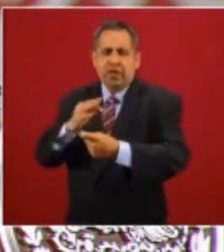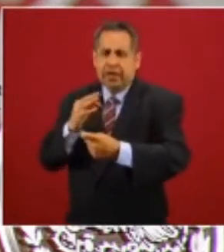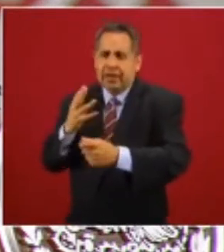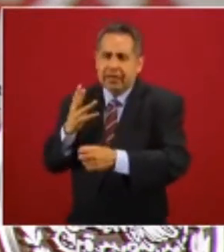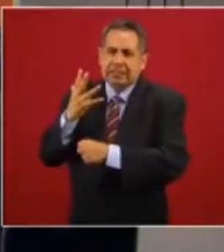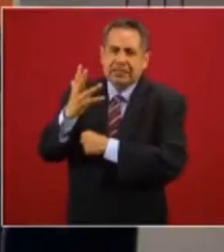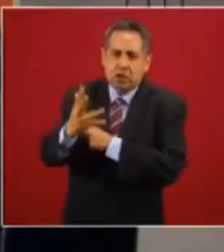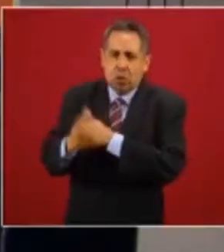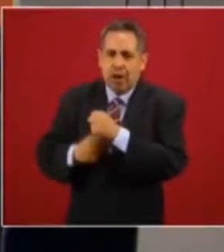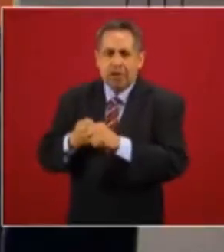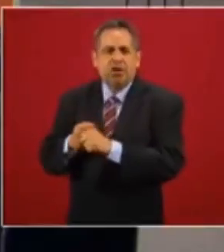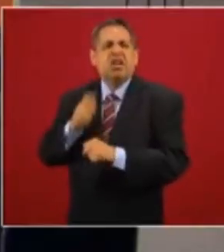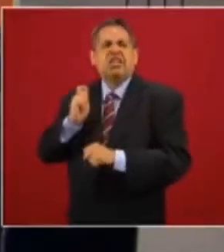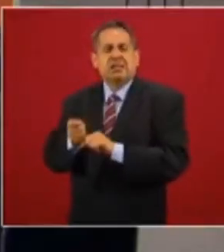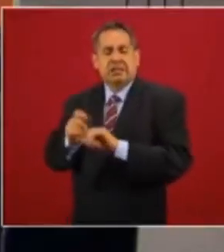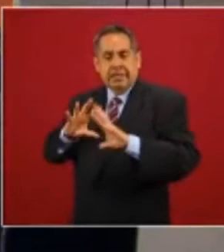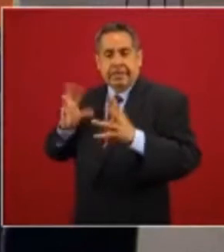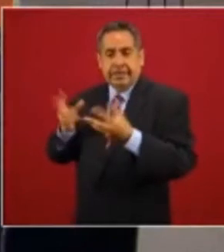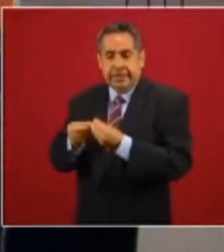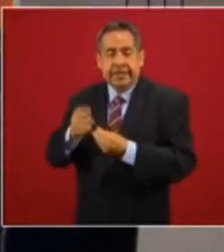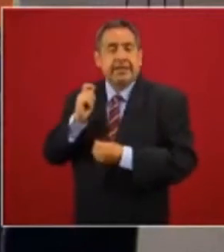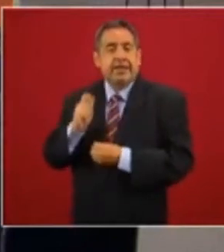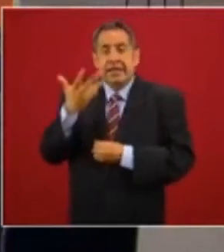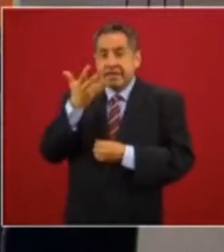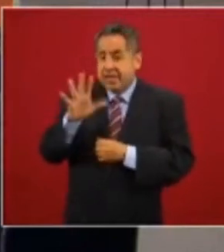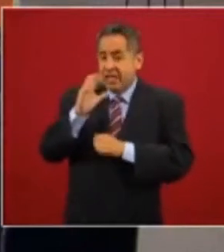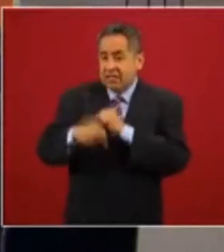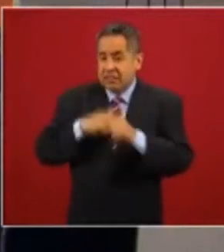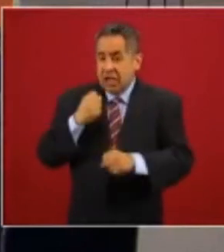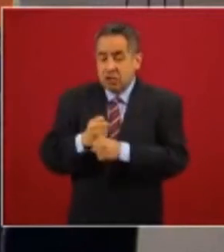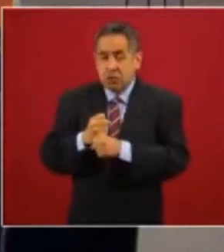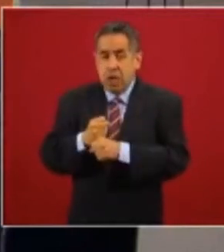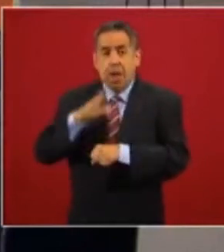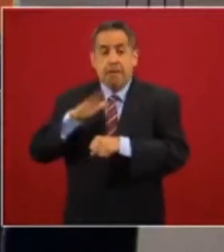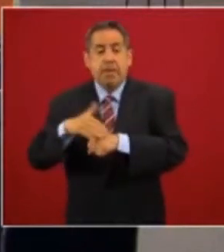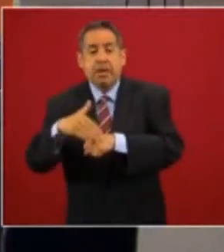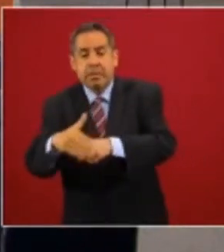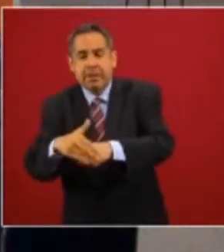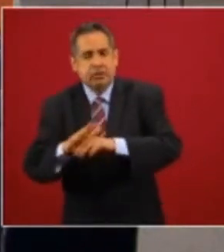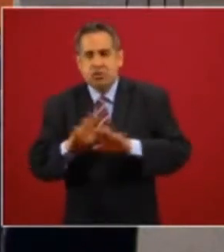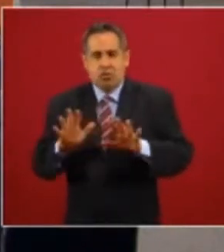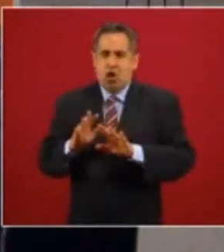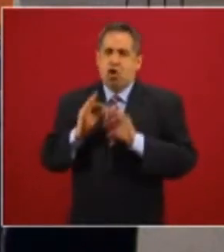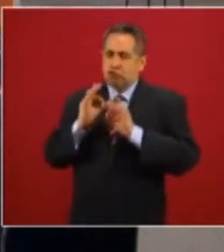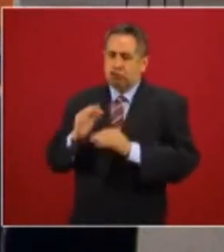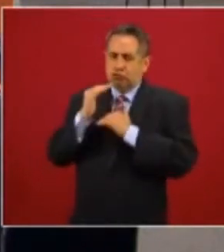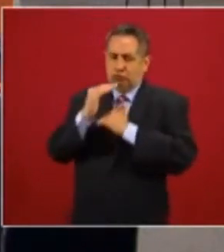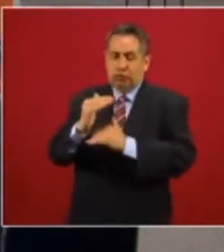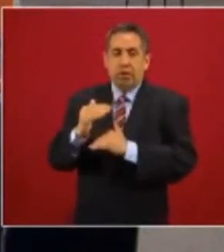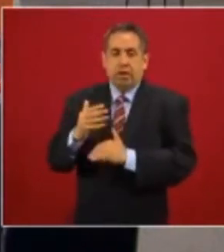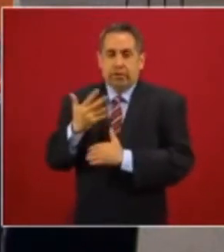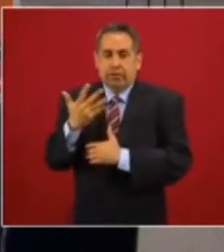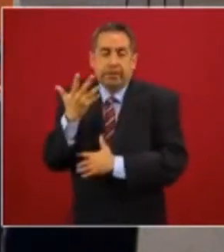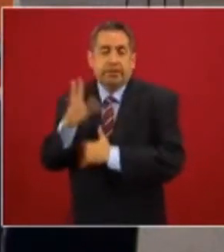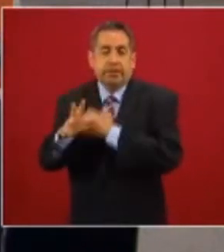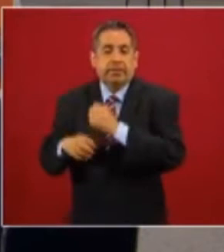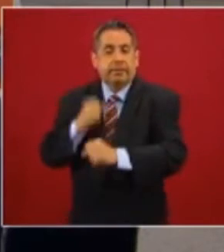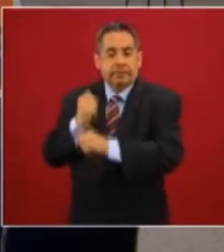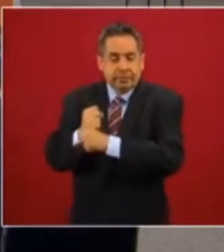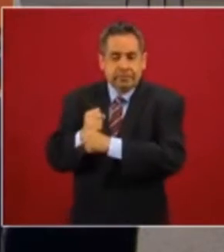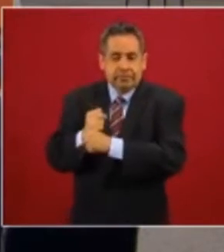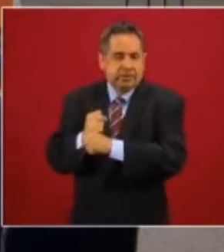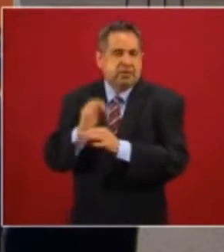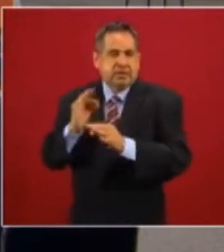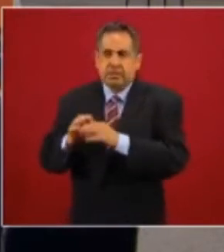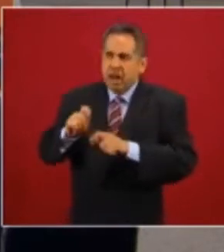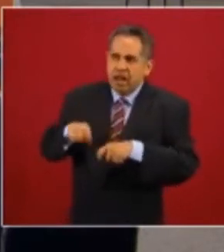quinquenio ya no hay oportunidad de pedir todavía una prórroga. O sea, se tiene en total 10 años